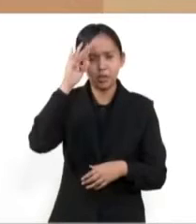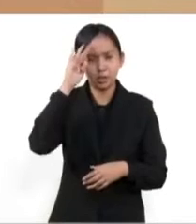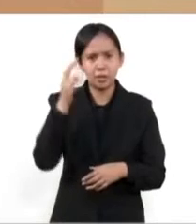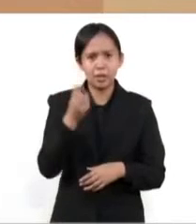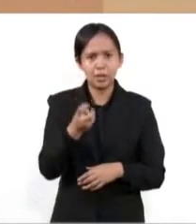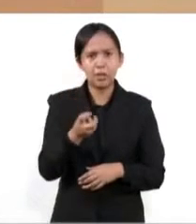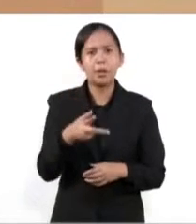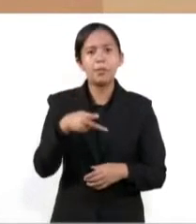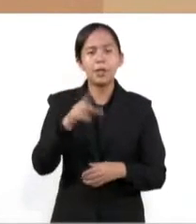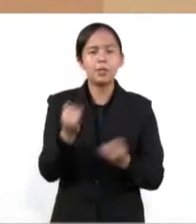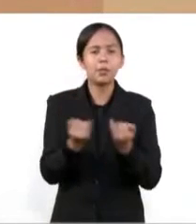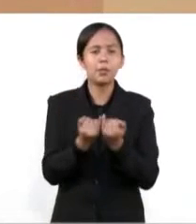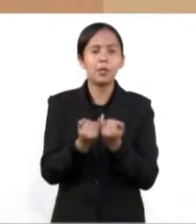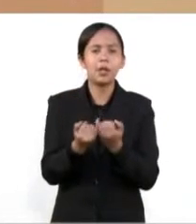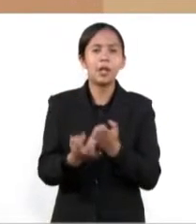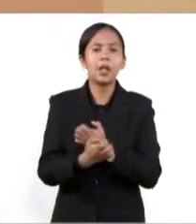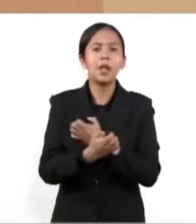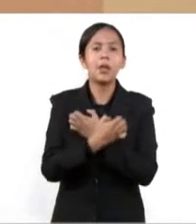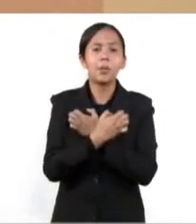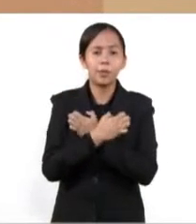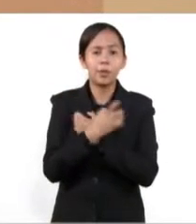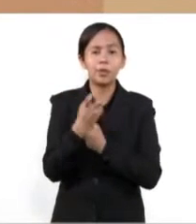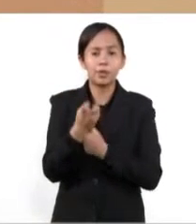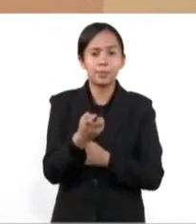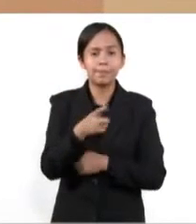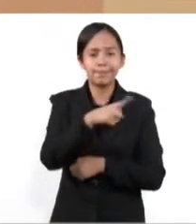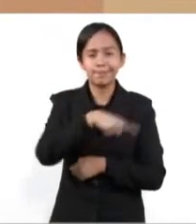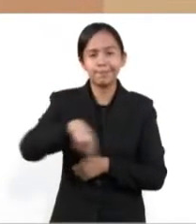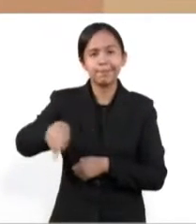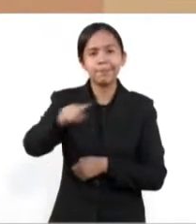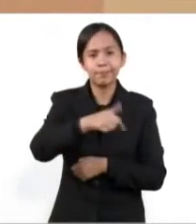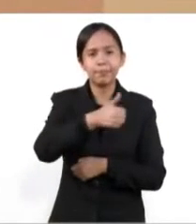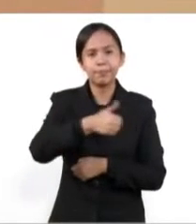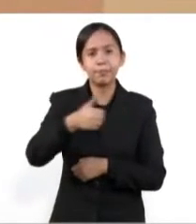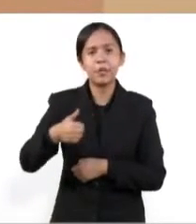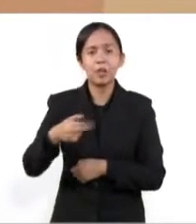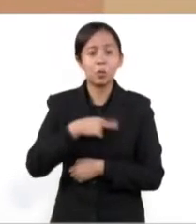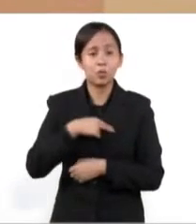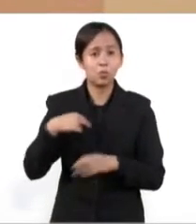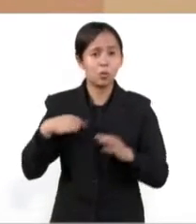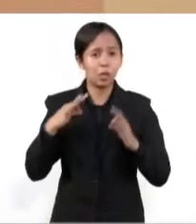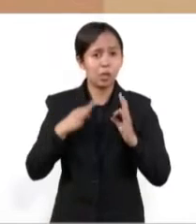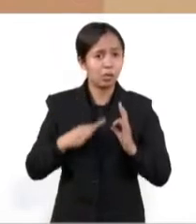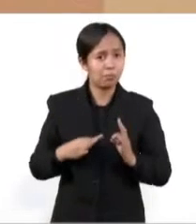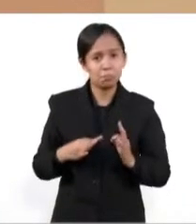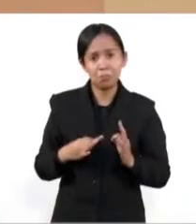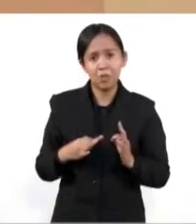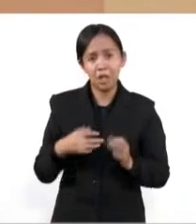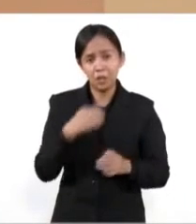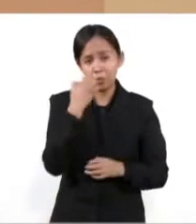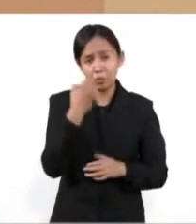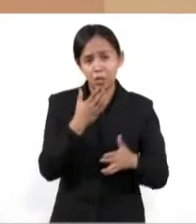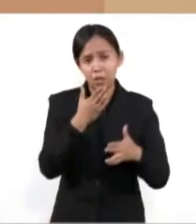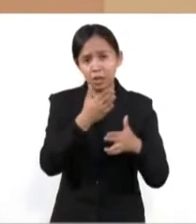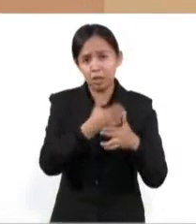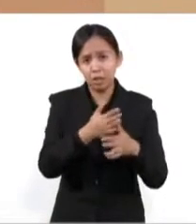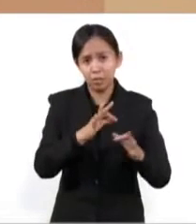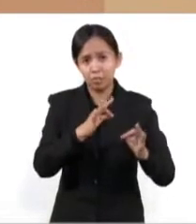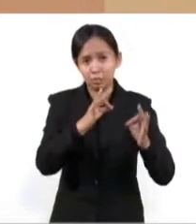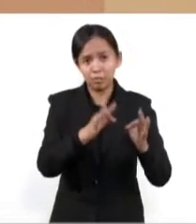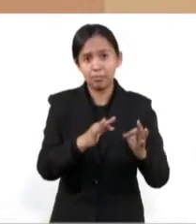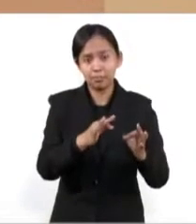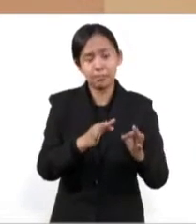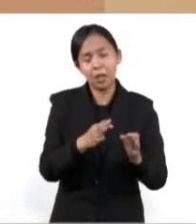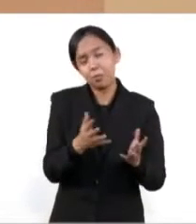pensamos en la educación de sus hijos y de sus hijas. No podemos estar tranquilos si nuestros hijos no van a la escuela de una manera